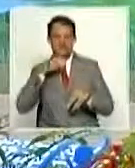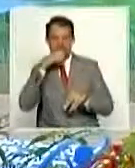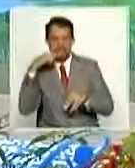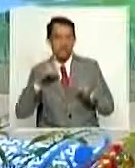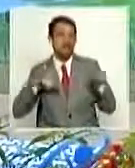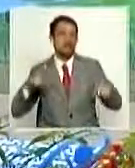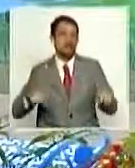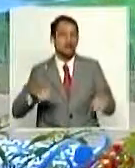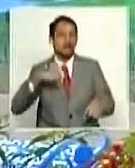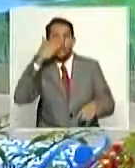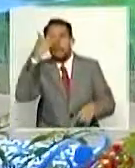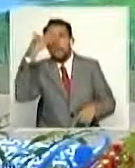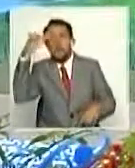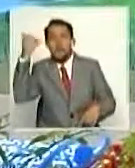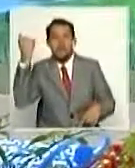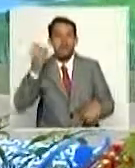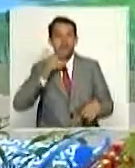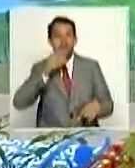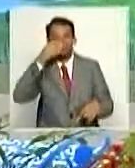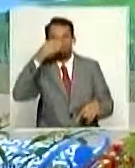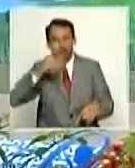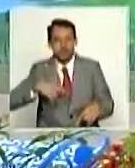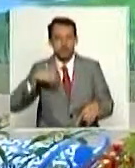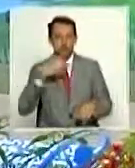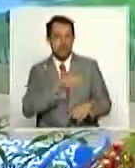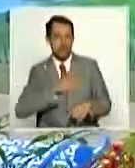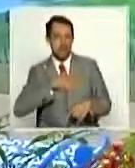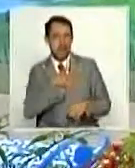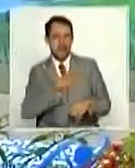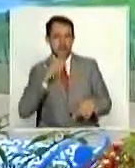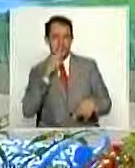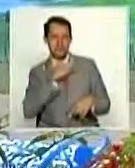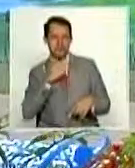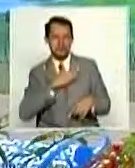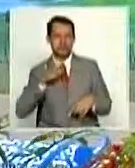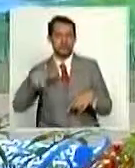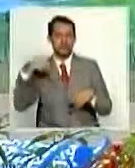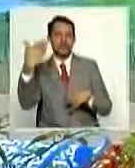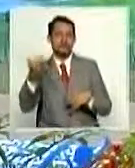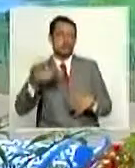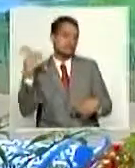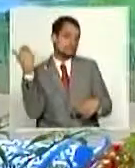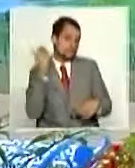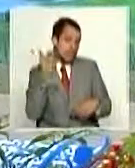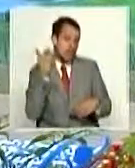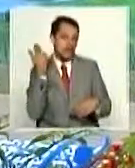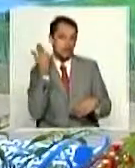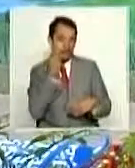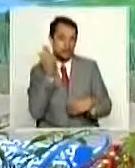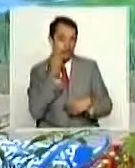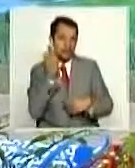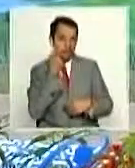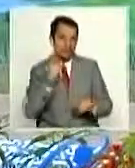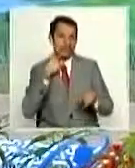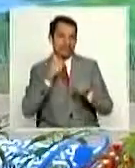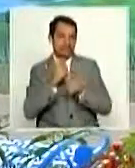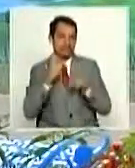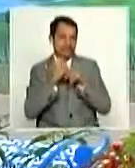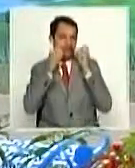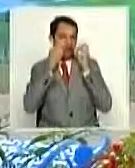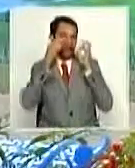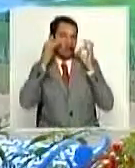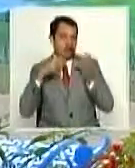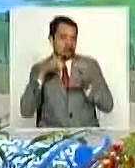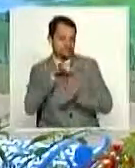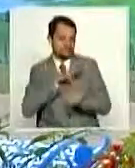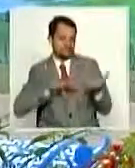que no se le encuentra una causa. Y cuando evaluamos al paciente vemos unos problemas odontológicos, y